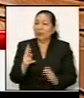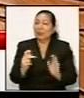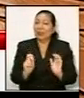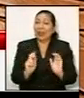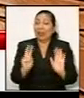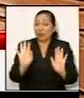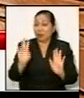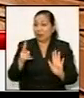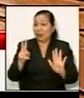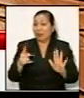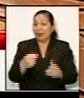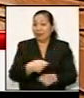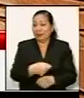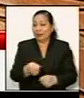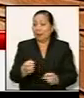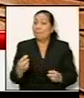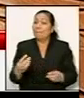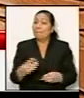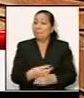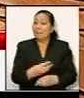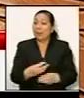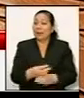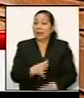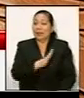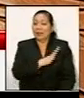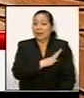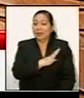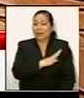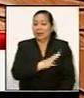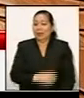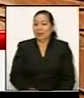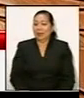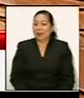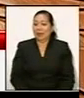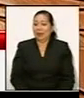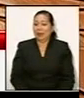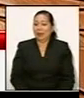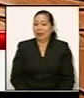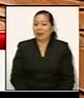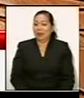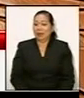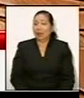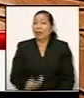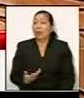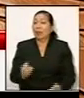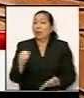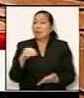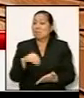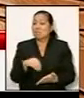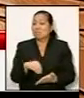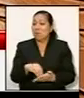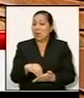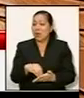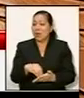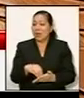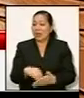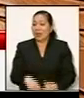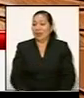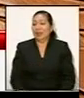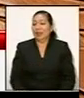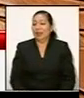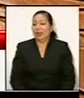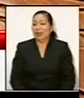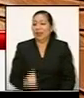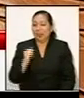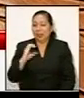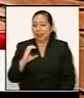el cuaderno de trabajo de matemática del quinto grado en la página 13 donde ponen la región